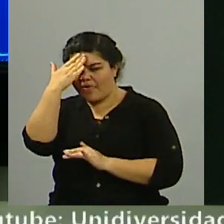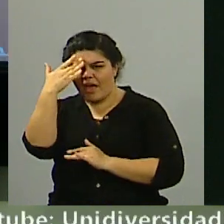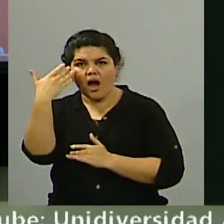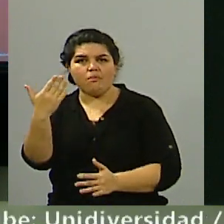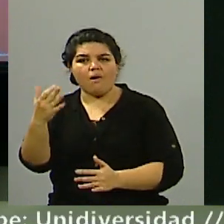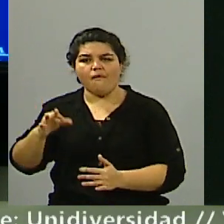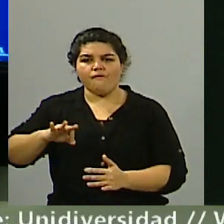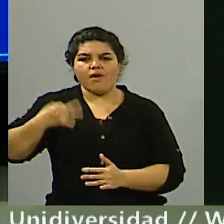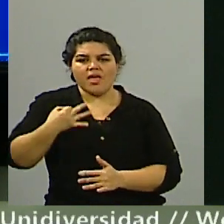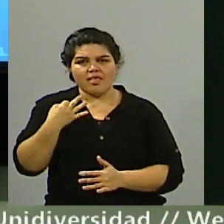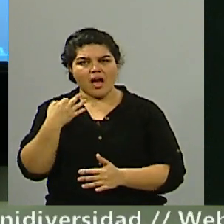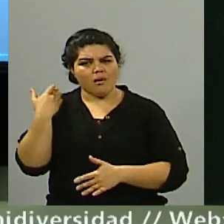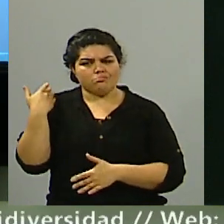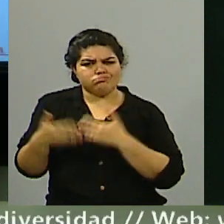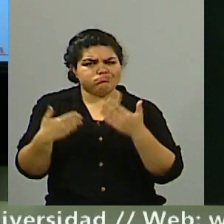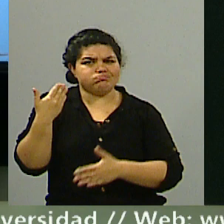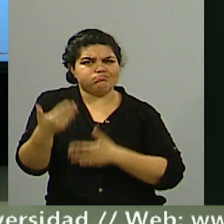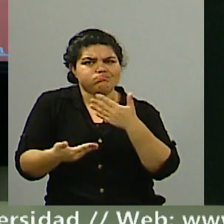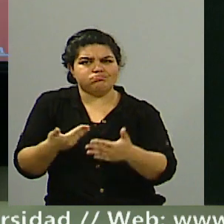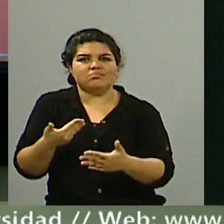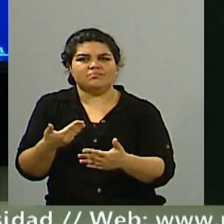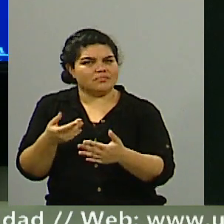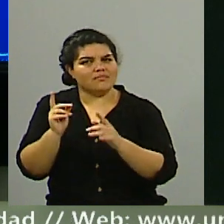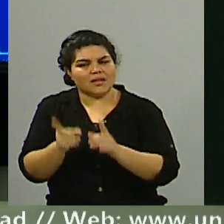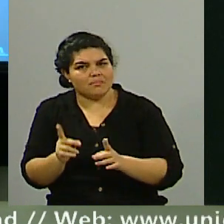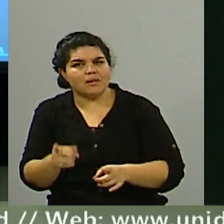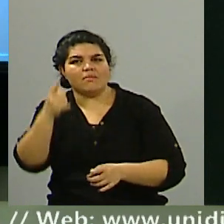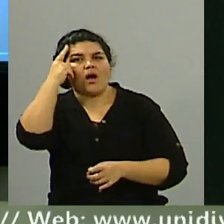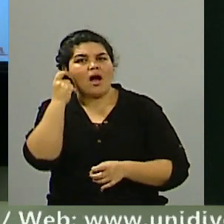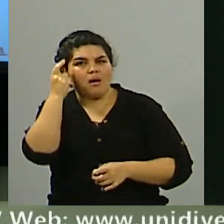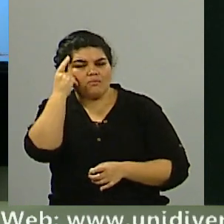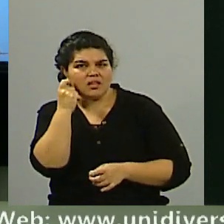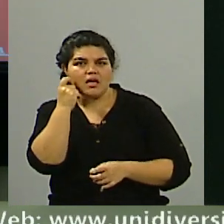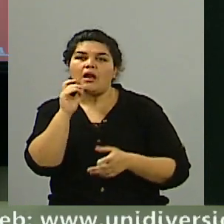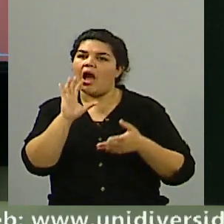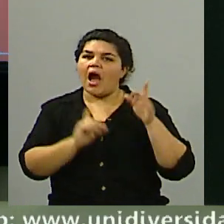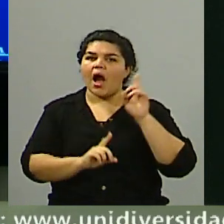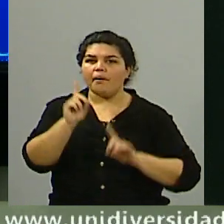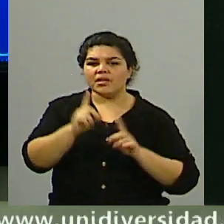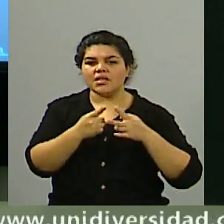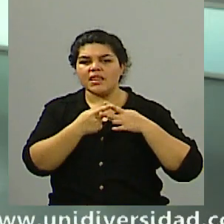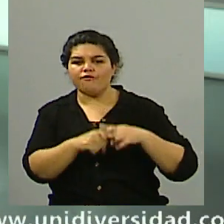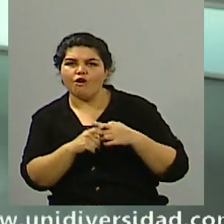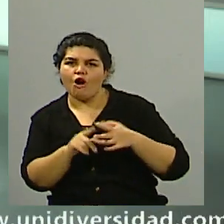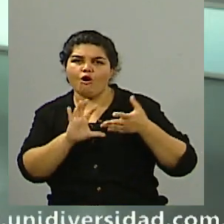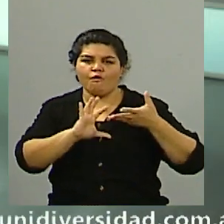Pero vamos aprendiendo cada vez un poquito más y siempre, aunque desarrollemos las mismas técnicas, los mismos ejercicios, si se quiere,